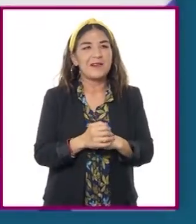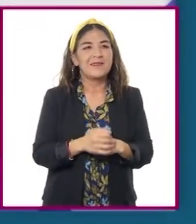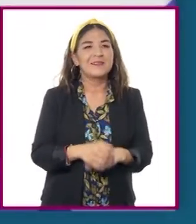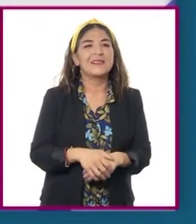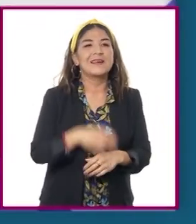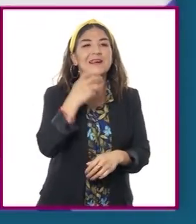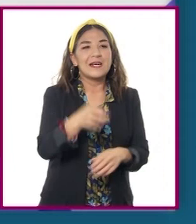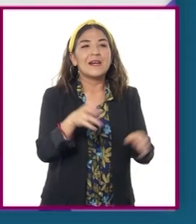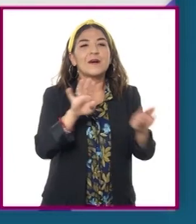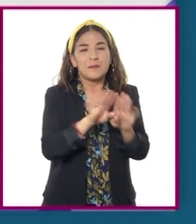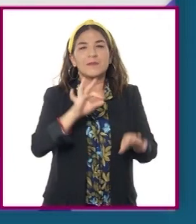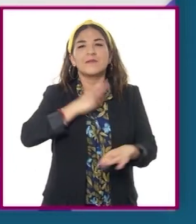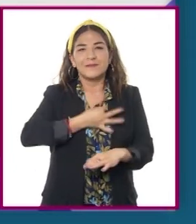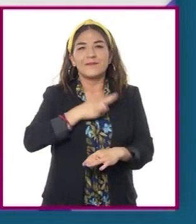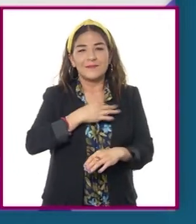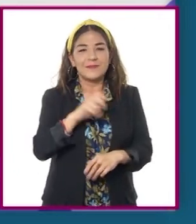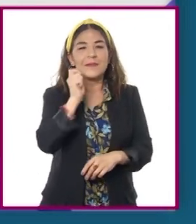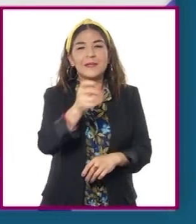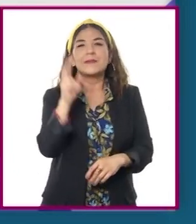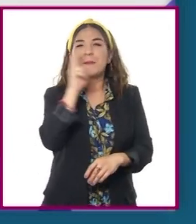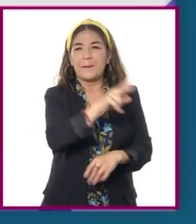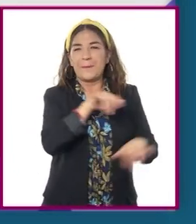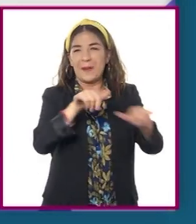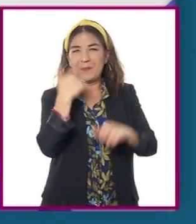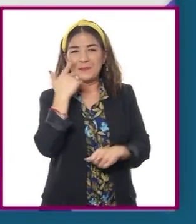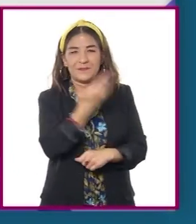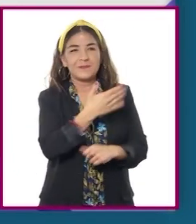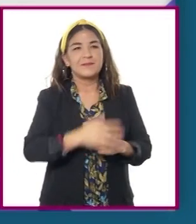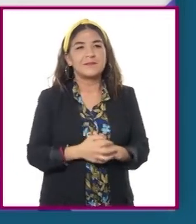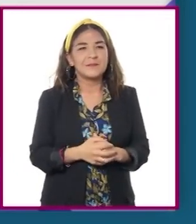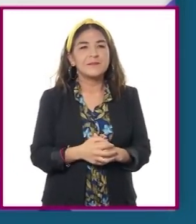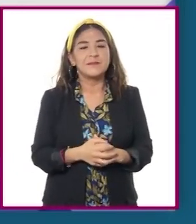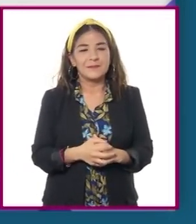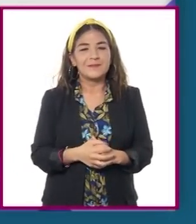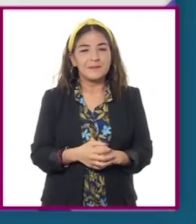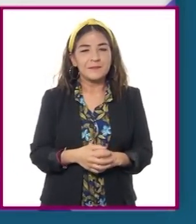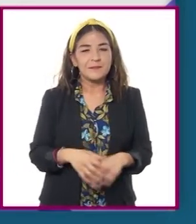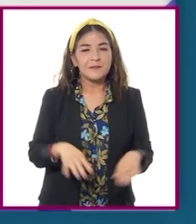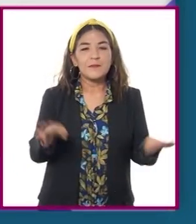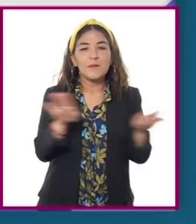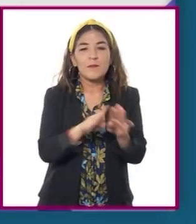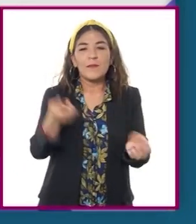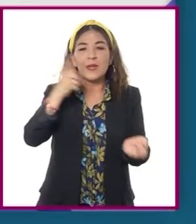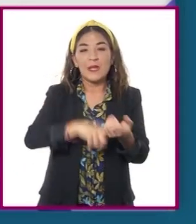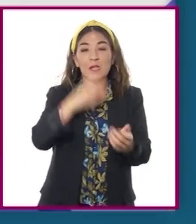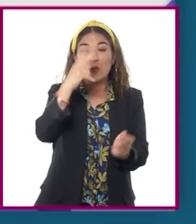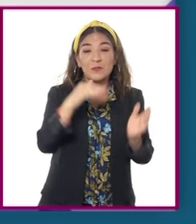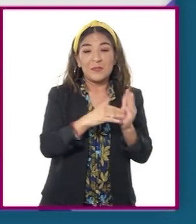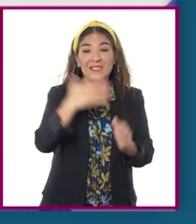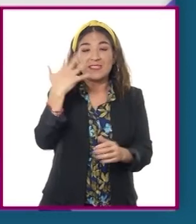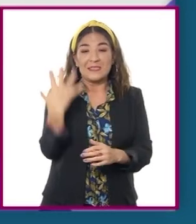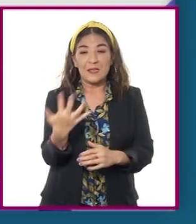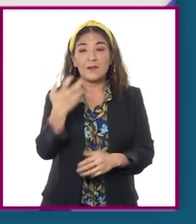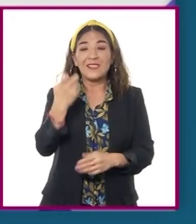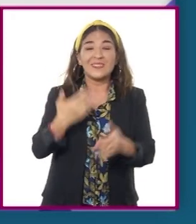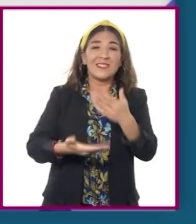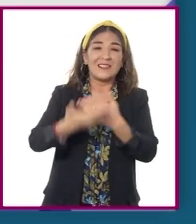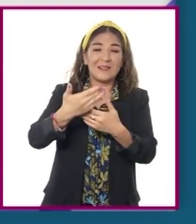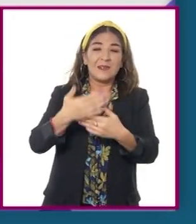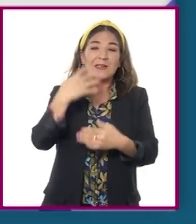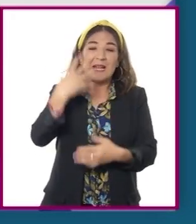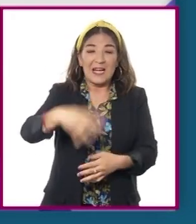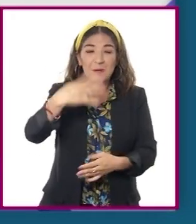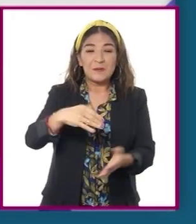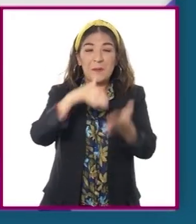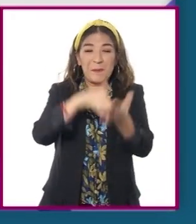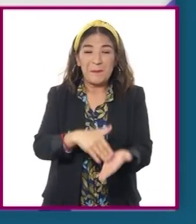Dato corrosivo. Observen el mapa. En 2005, de los 14 millones de toneladas de acero